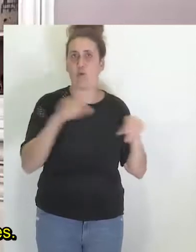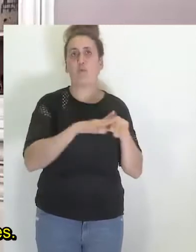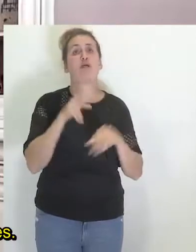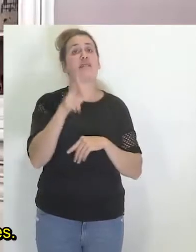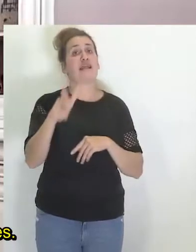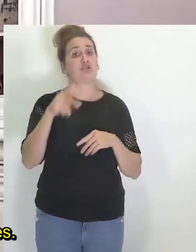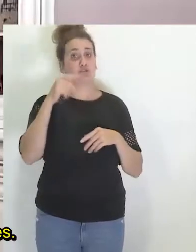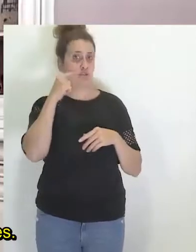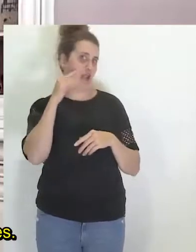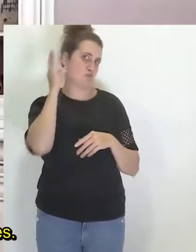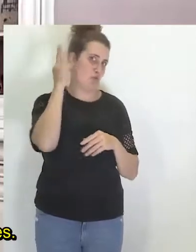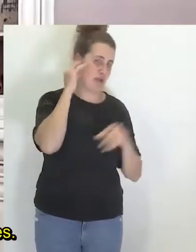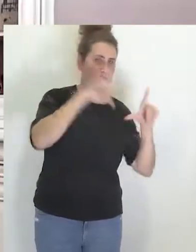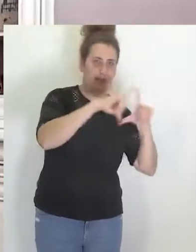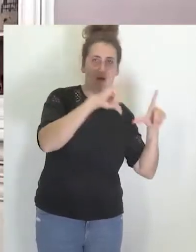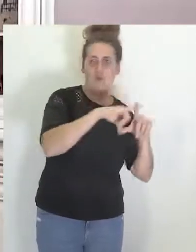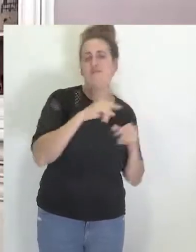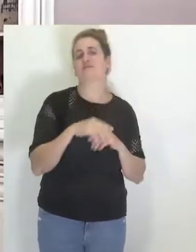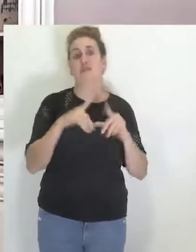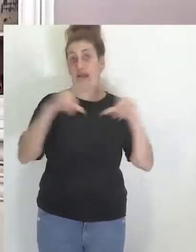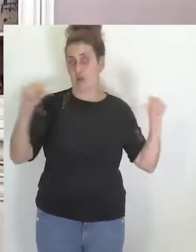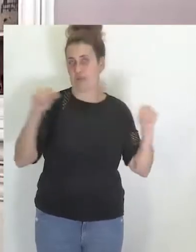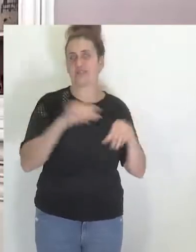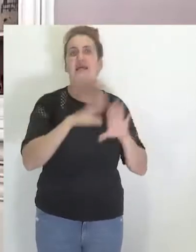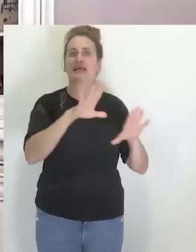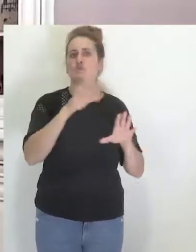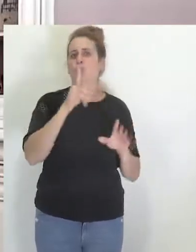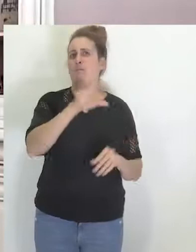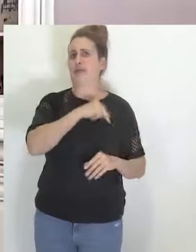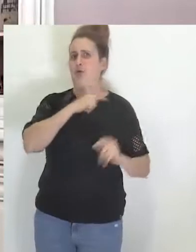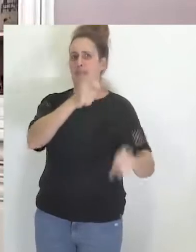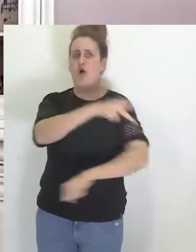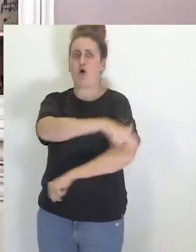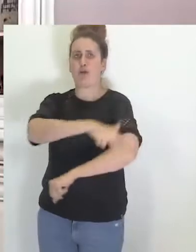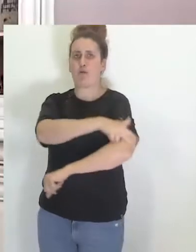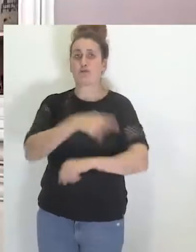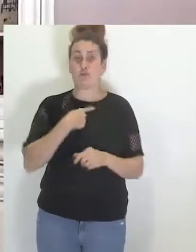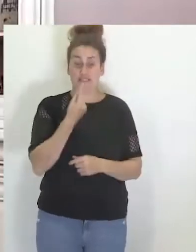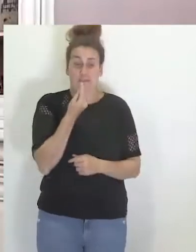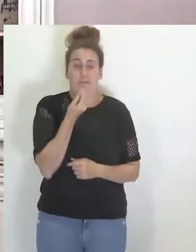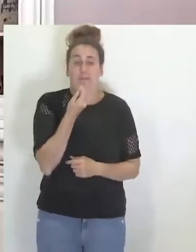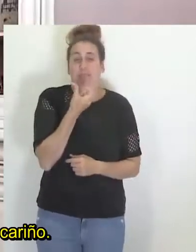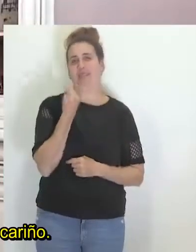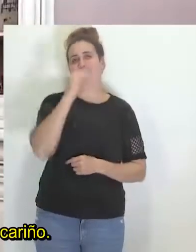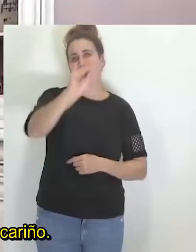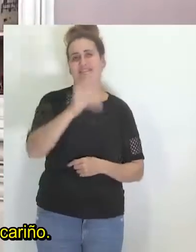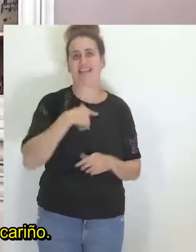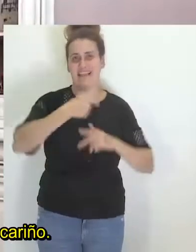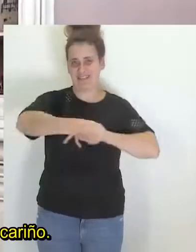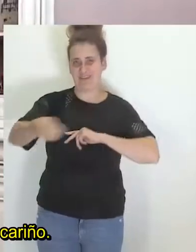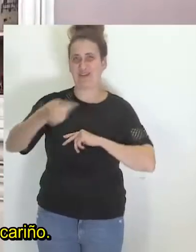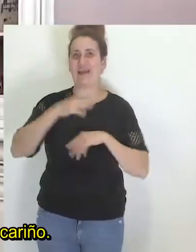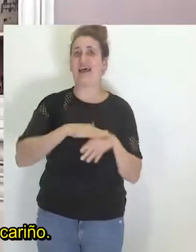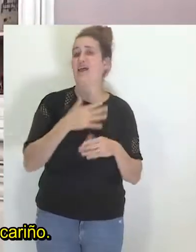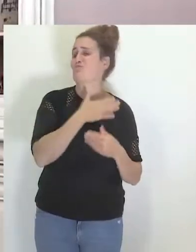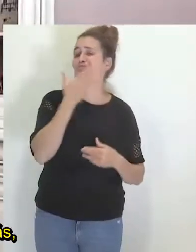derechos de las mujeres nicaragüenses, y es un premio que otorga el gobierno vasco. Y bueno, pues este cachito que va desde Gasteiz va para vosotras con